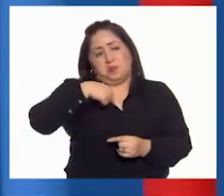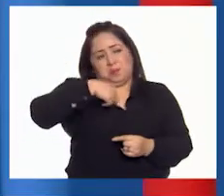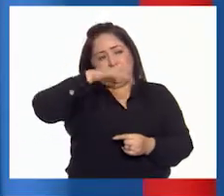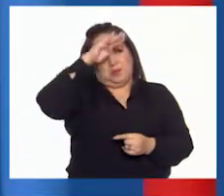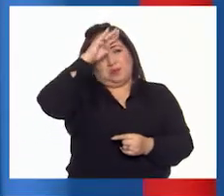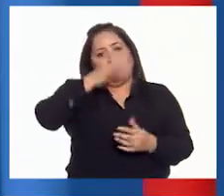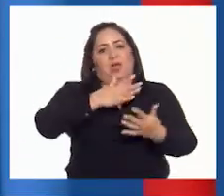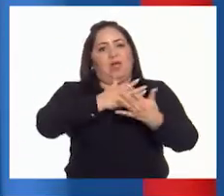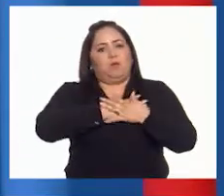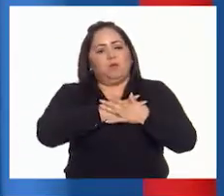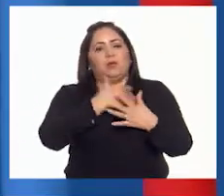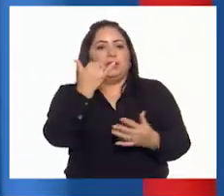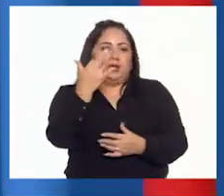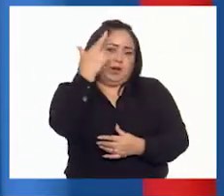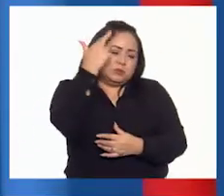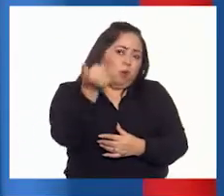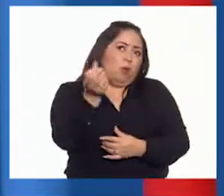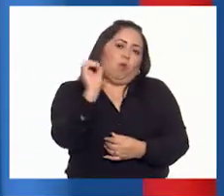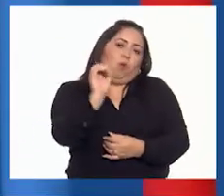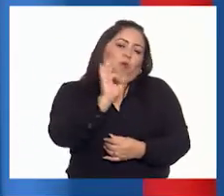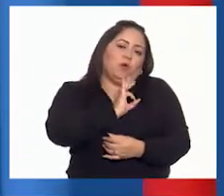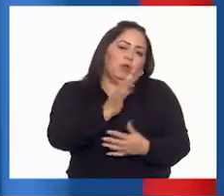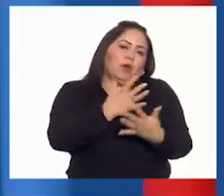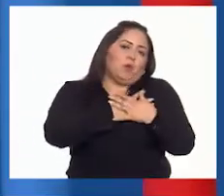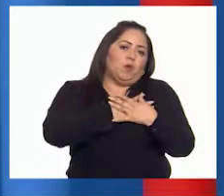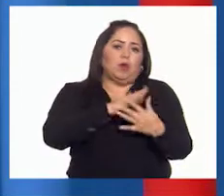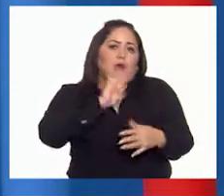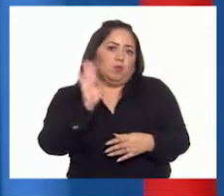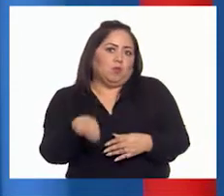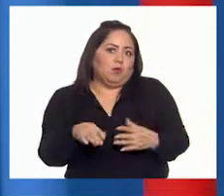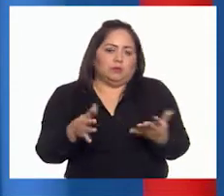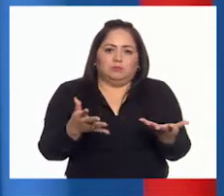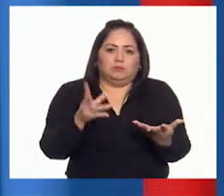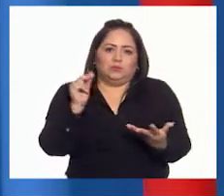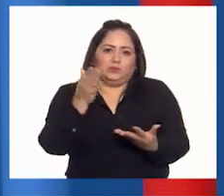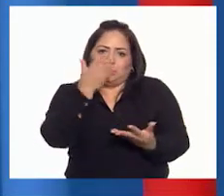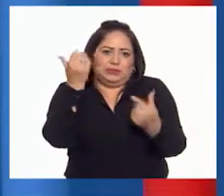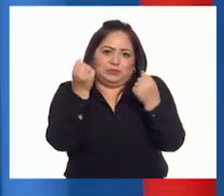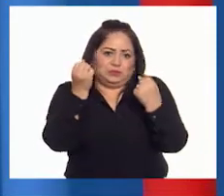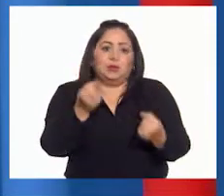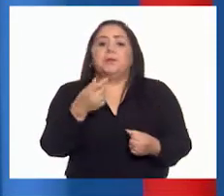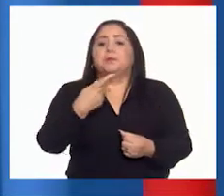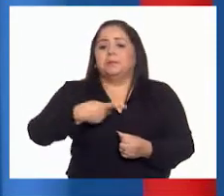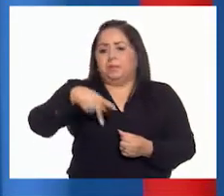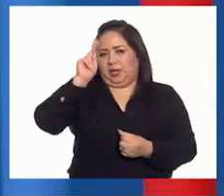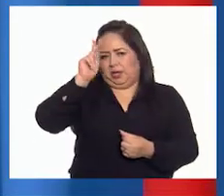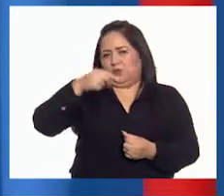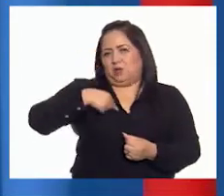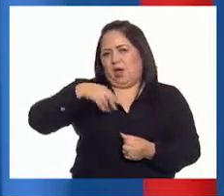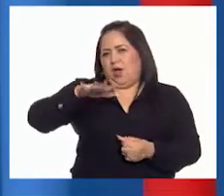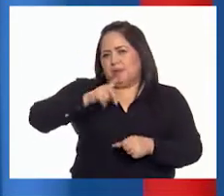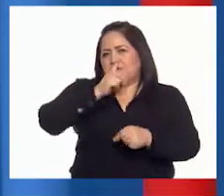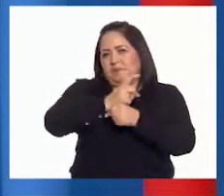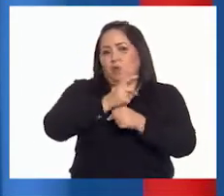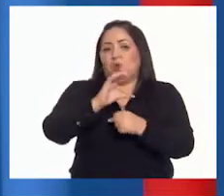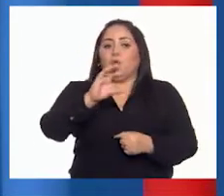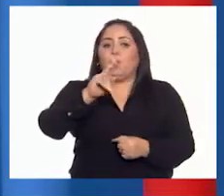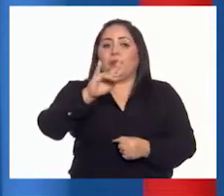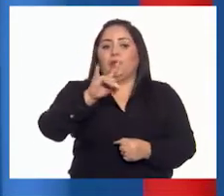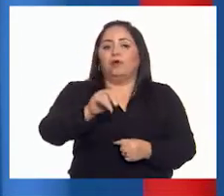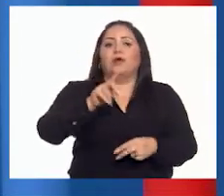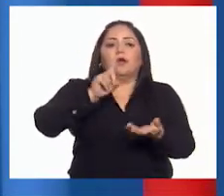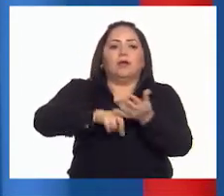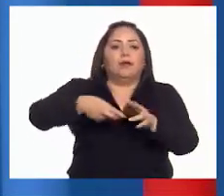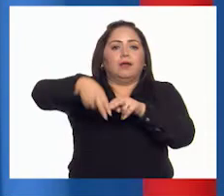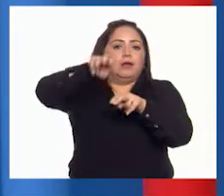que el amor y la razón, o tal vez el amor y la muerte. No estoy muy segura, Gaby, aunque me inclino por lo primero. Cupido está